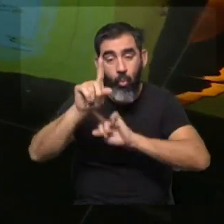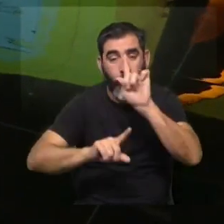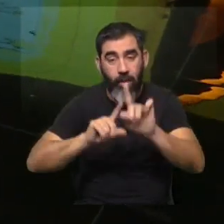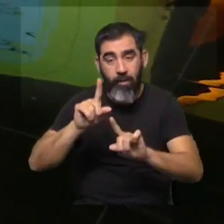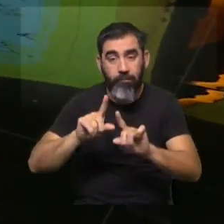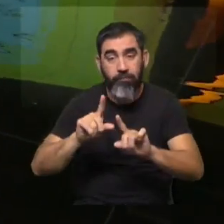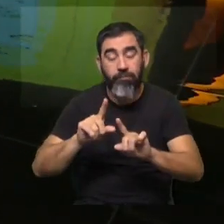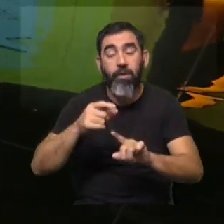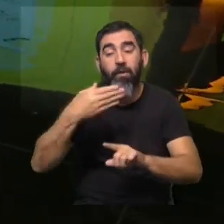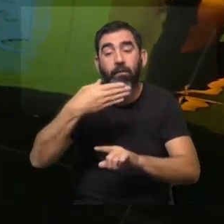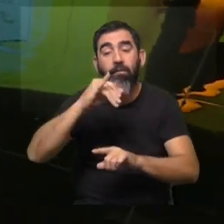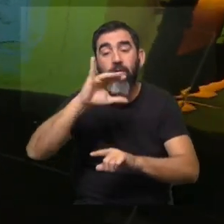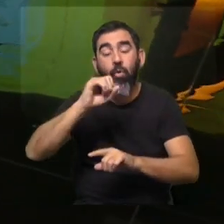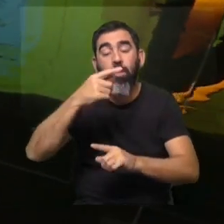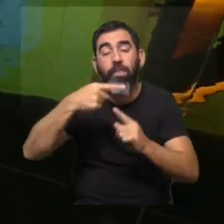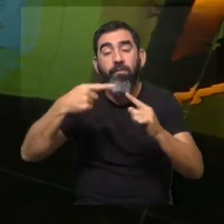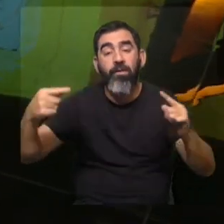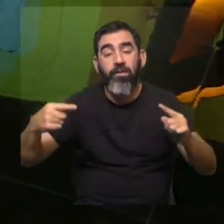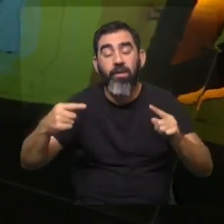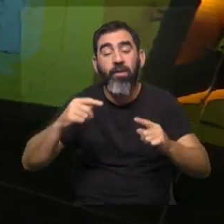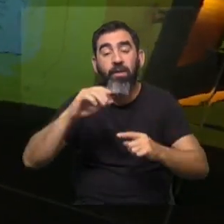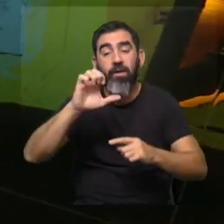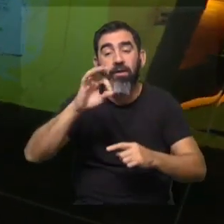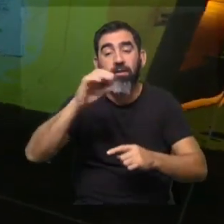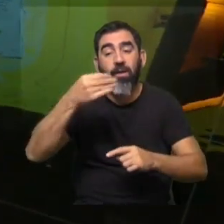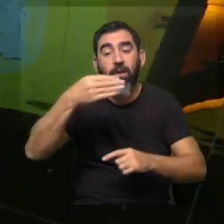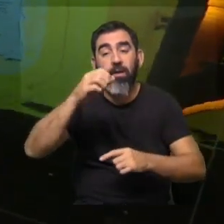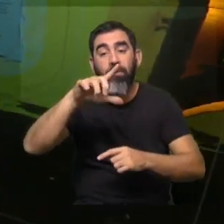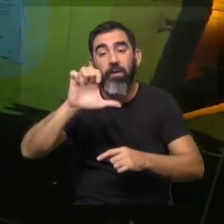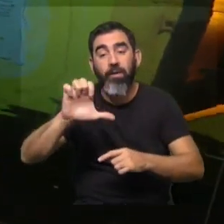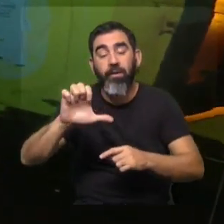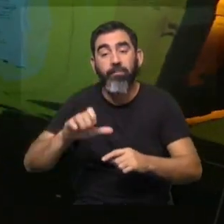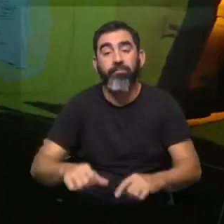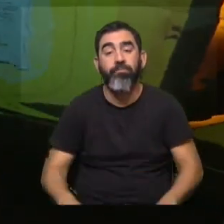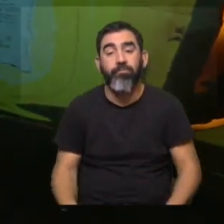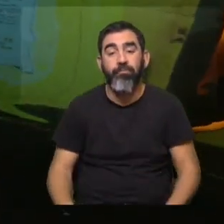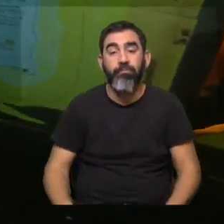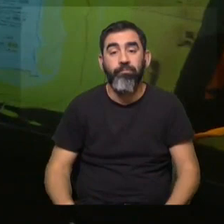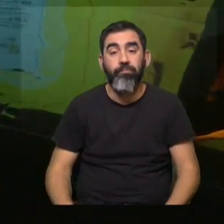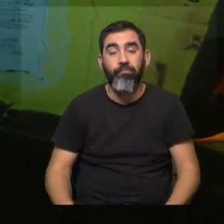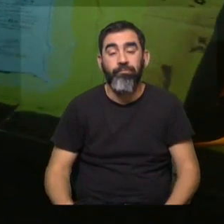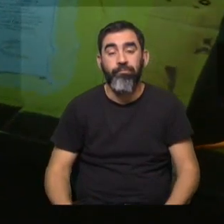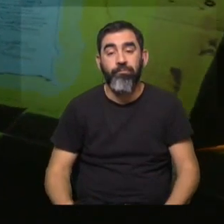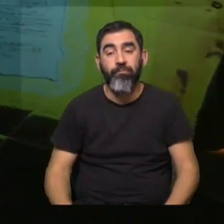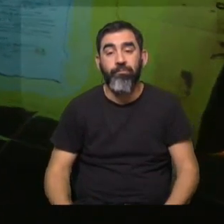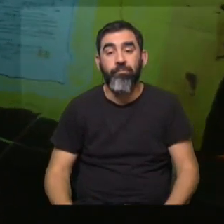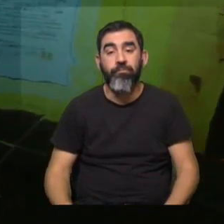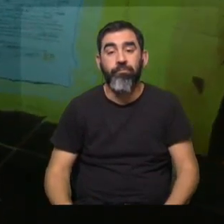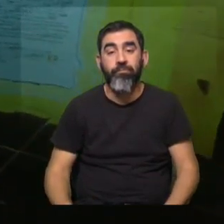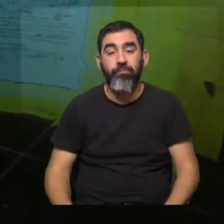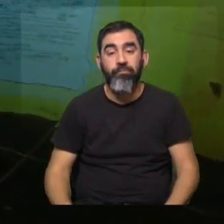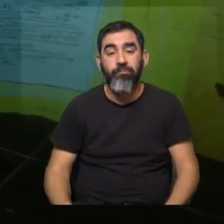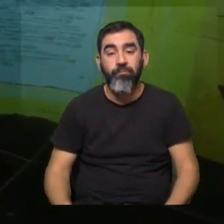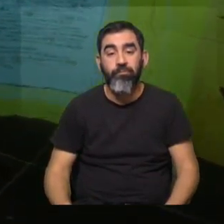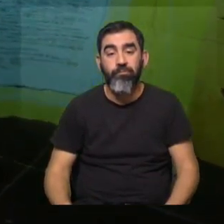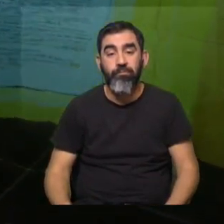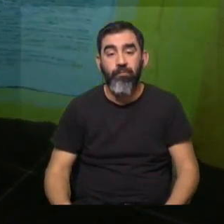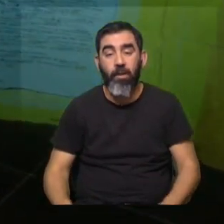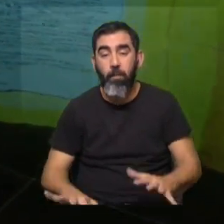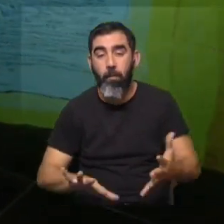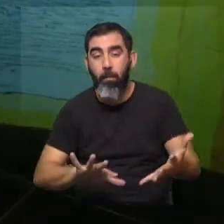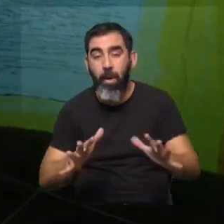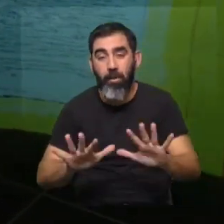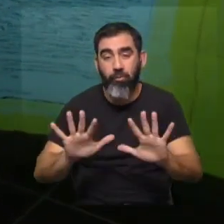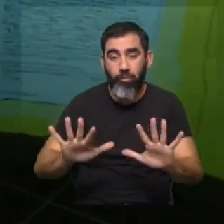Departamento de Biodiversidad y Genética de Clemente Estable. Bienvenidas a Sobre Ciencia. Muchas gracias. Muchas gracias. Gracias por venir. Fue más o menos